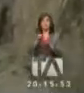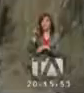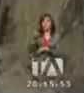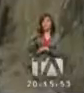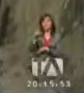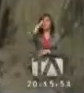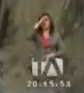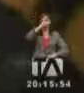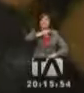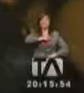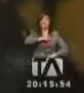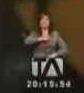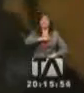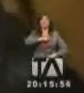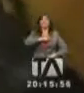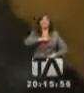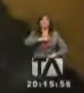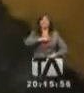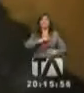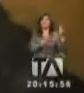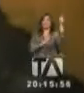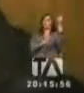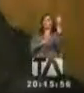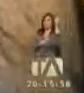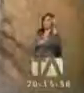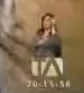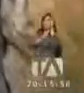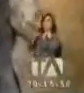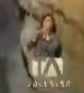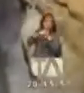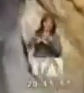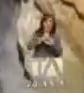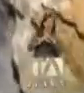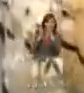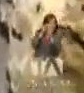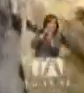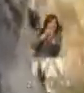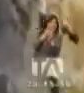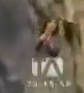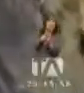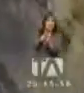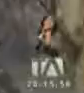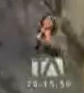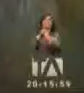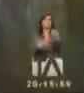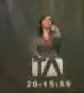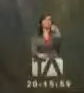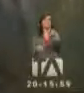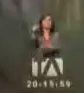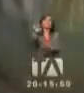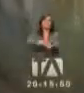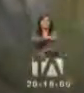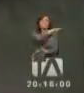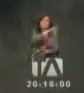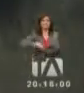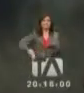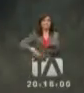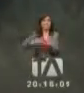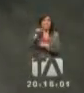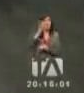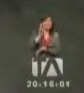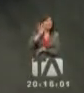va a militarizar para impedir la búsqueda de oro y otros minerales debajo de la ciudad, en donde existen al menos